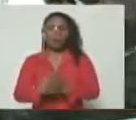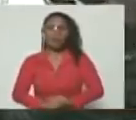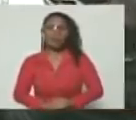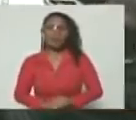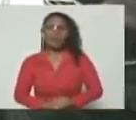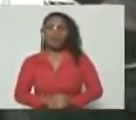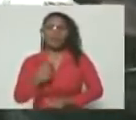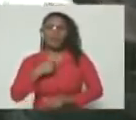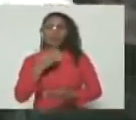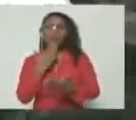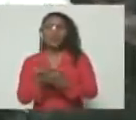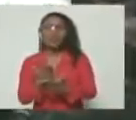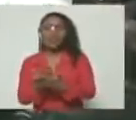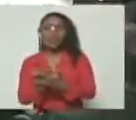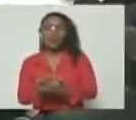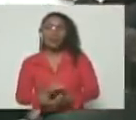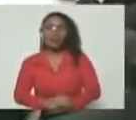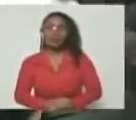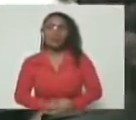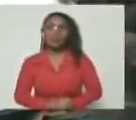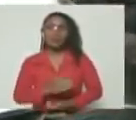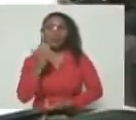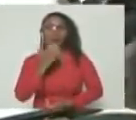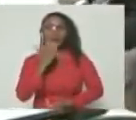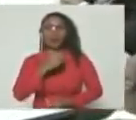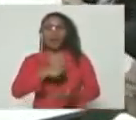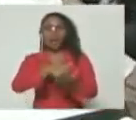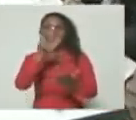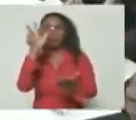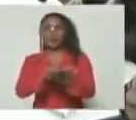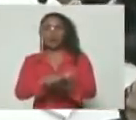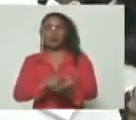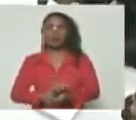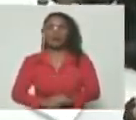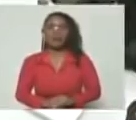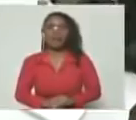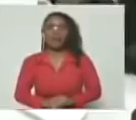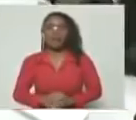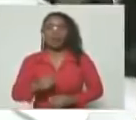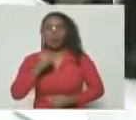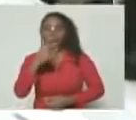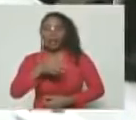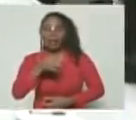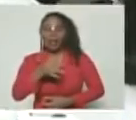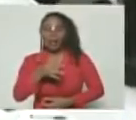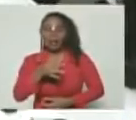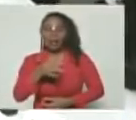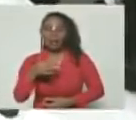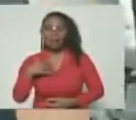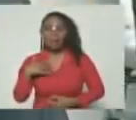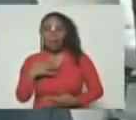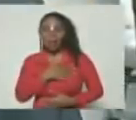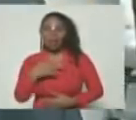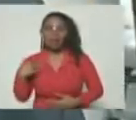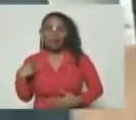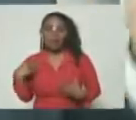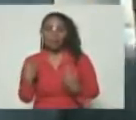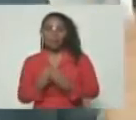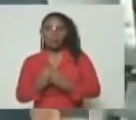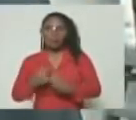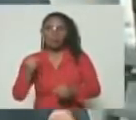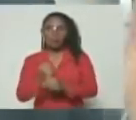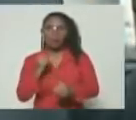Lo solicito. Aprobado. Buenas tardes, mi querido compatriota bolivariano, trabajador, presidente y comandante en jefe. Querida